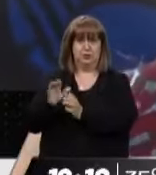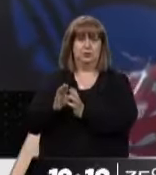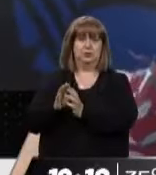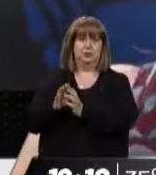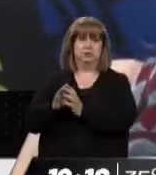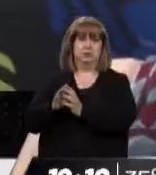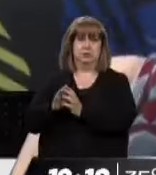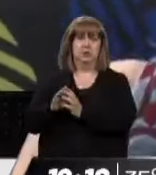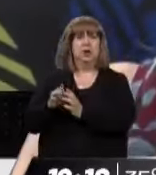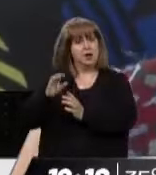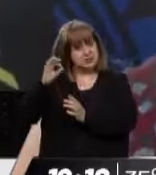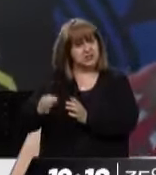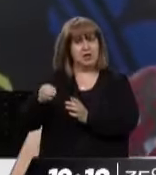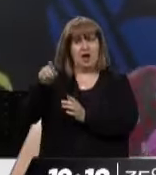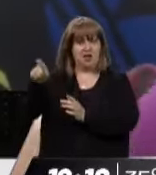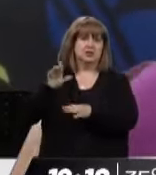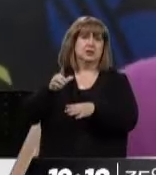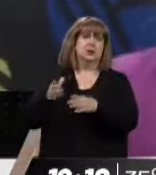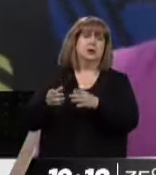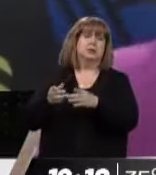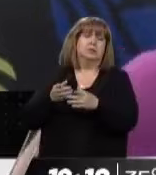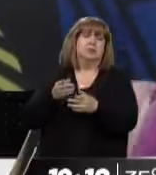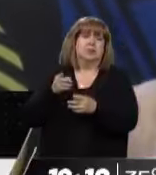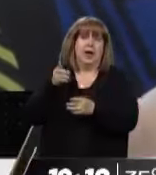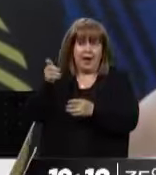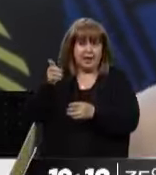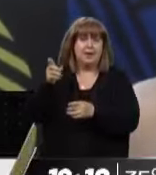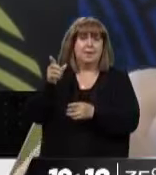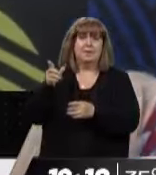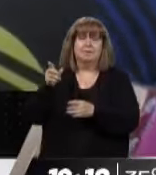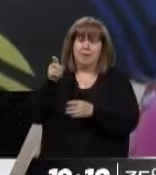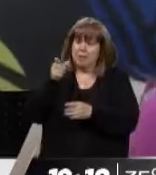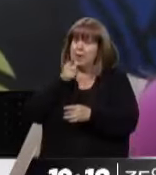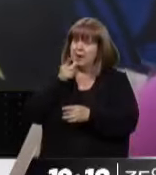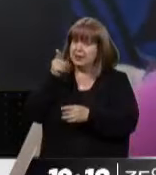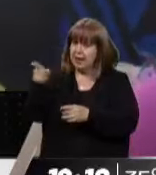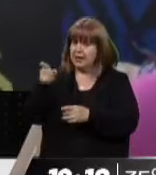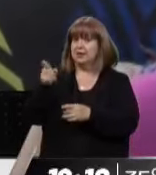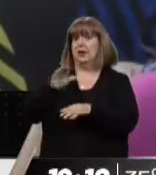del padre. Es lo que tiene que ser, lo que corresponde. Ahí es donde está todo el entorno.